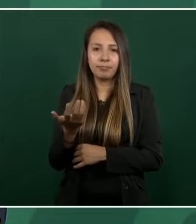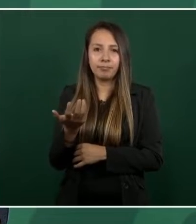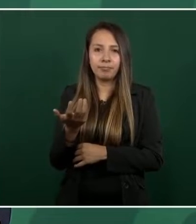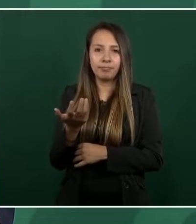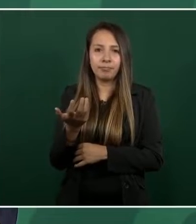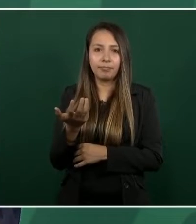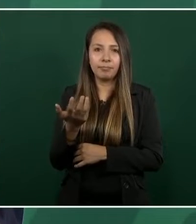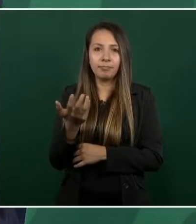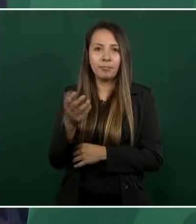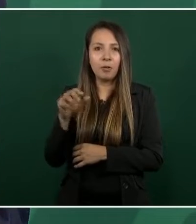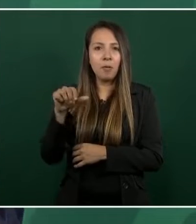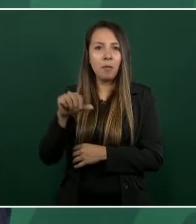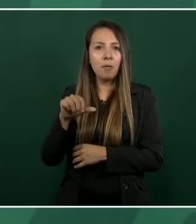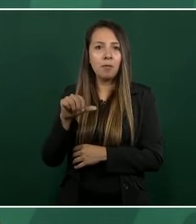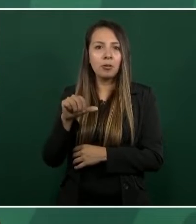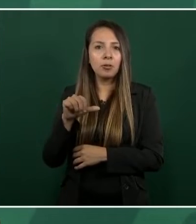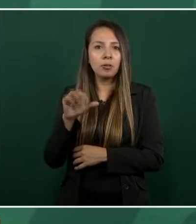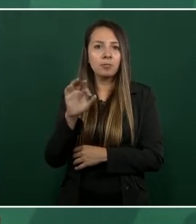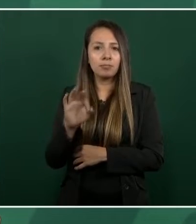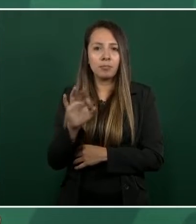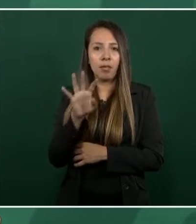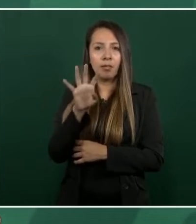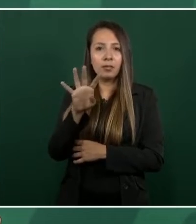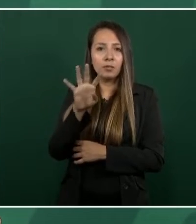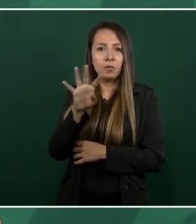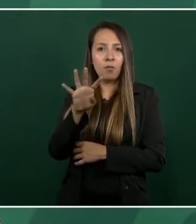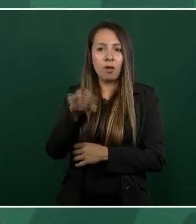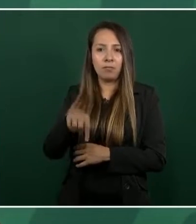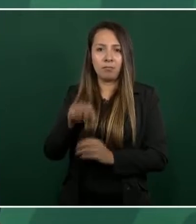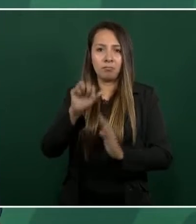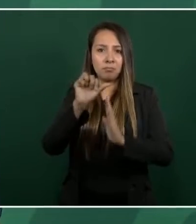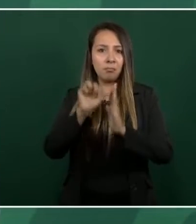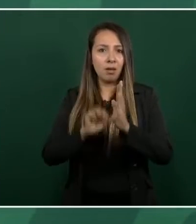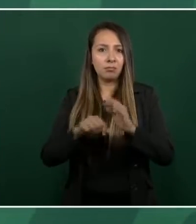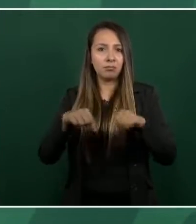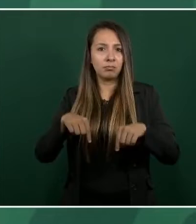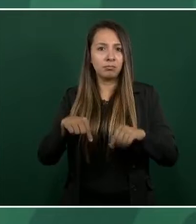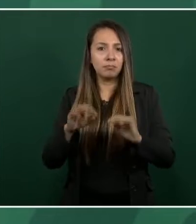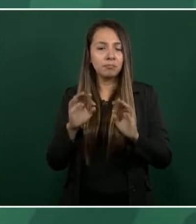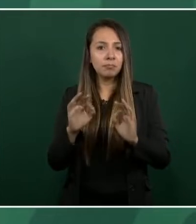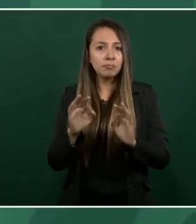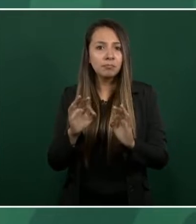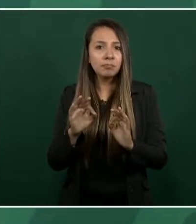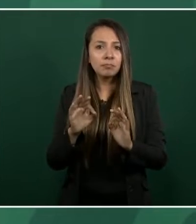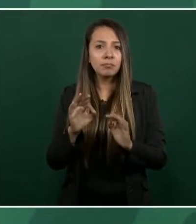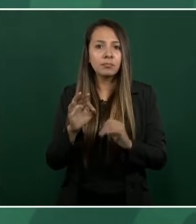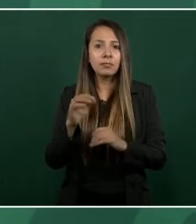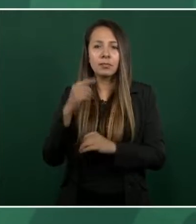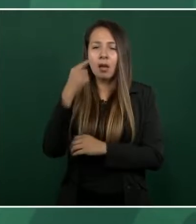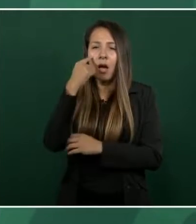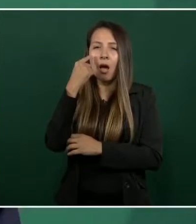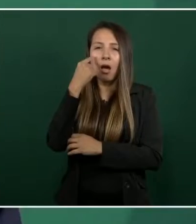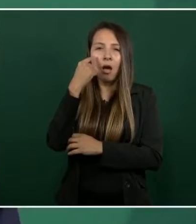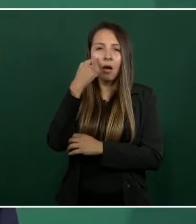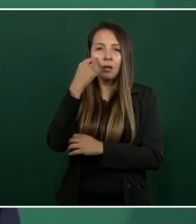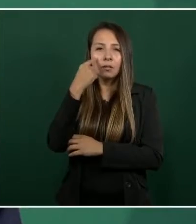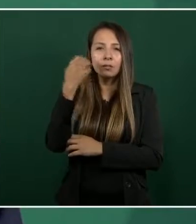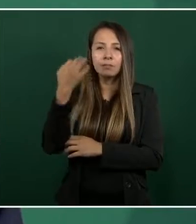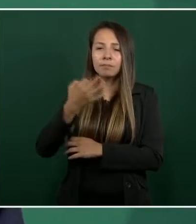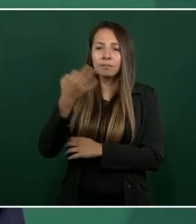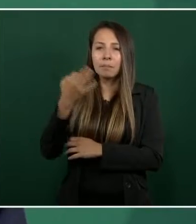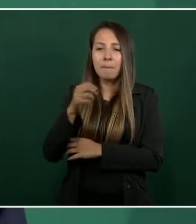19 de este mes y todos los días 20, pero como es